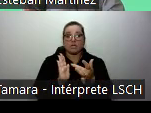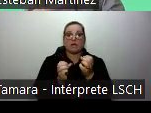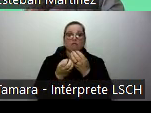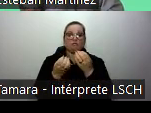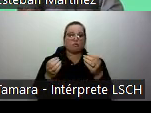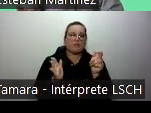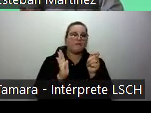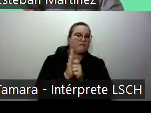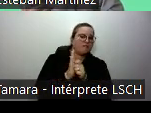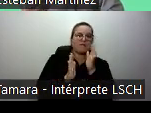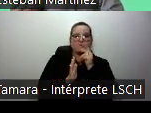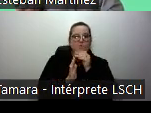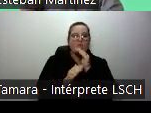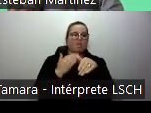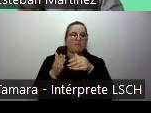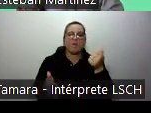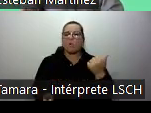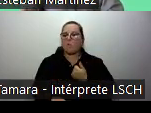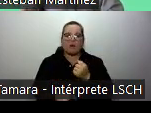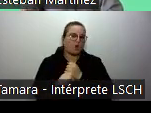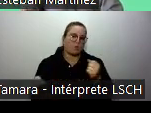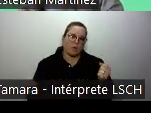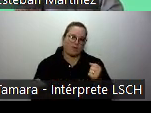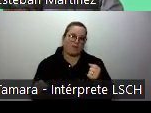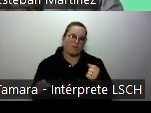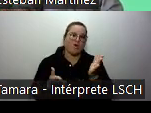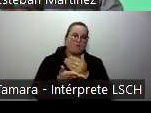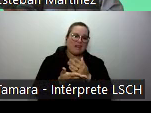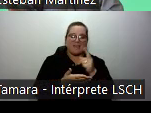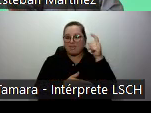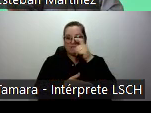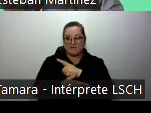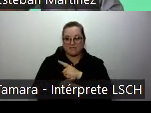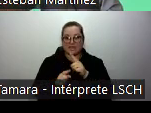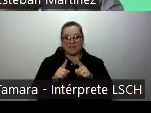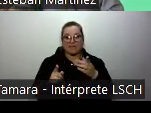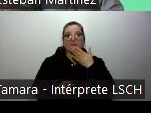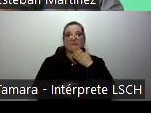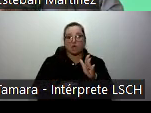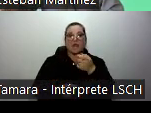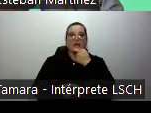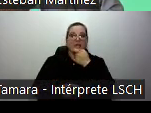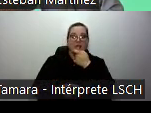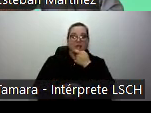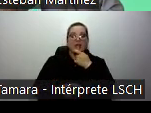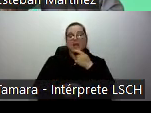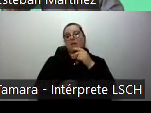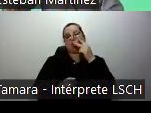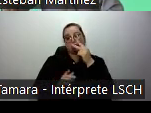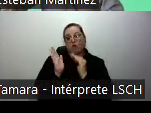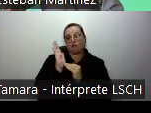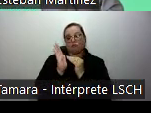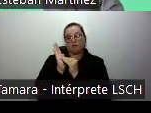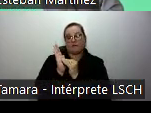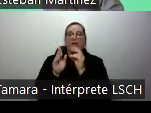tienen fecha no se van a cumplir o va a ser muy difícil planificarlas no es lo mismo mejorar tu nivel de inglés en en dos niveles eh